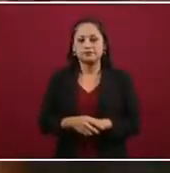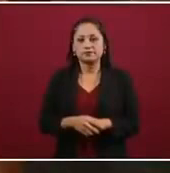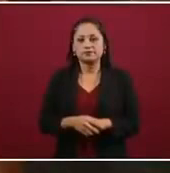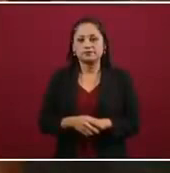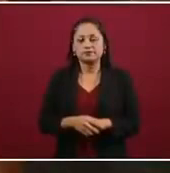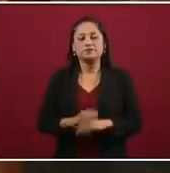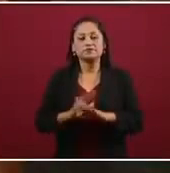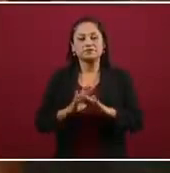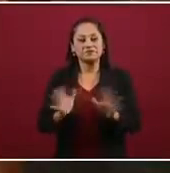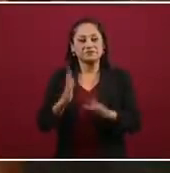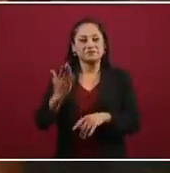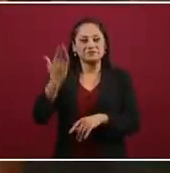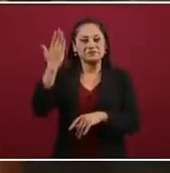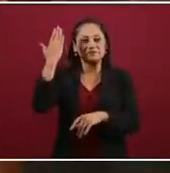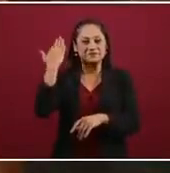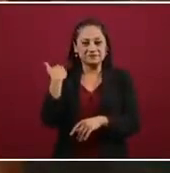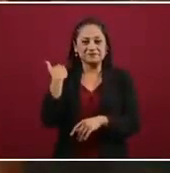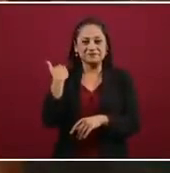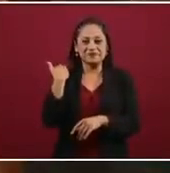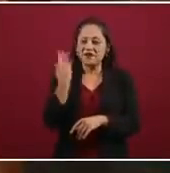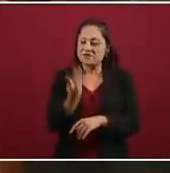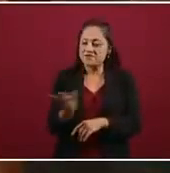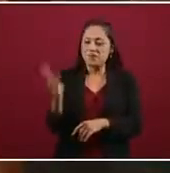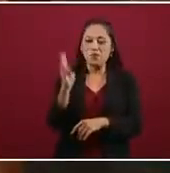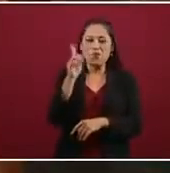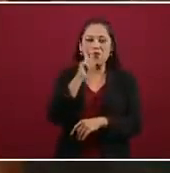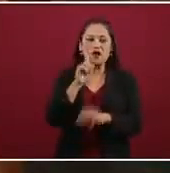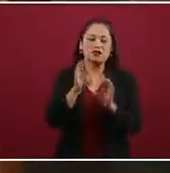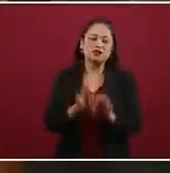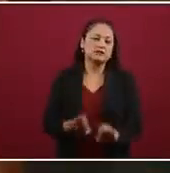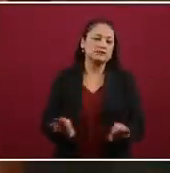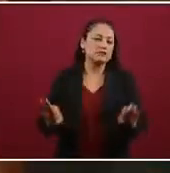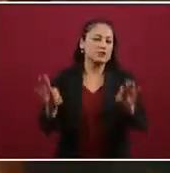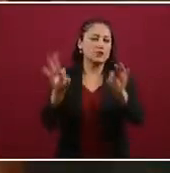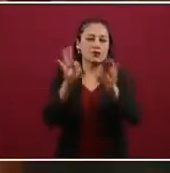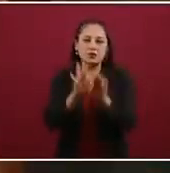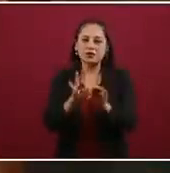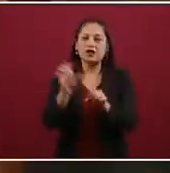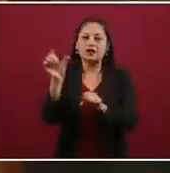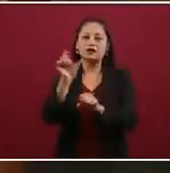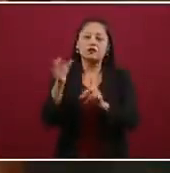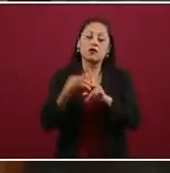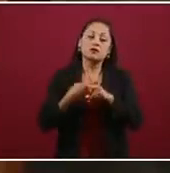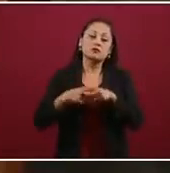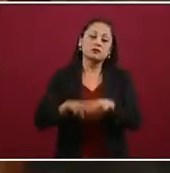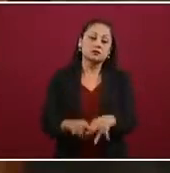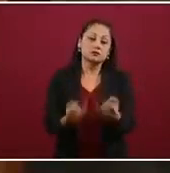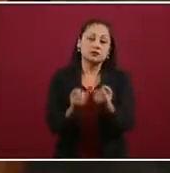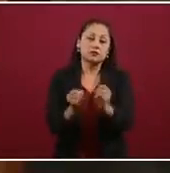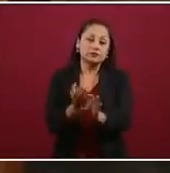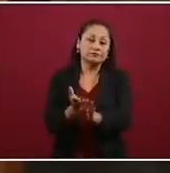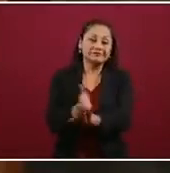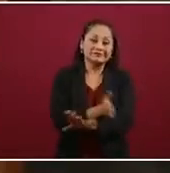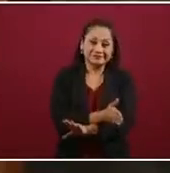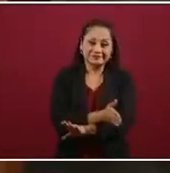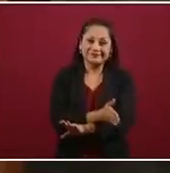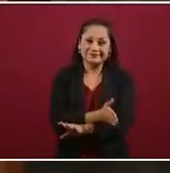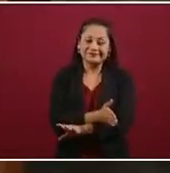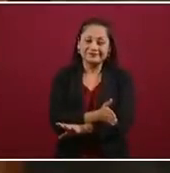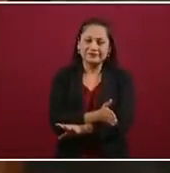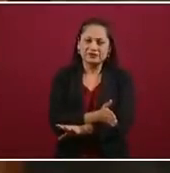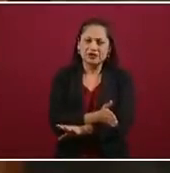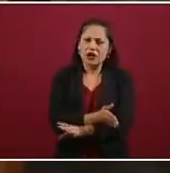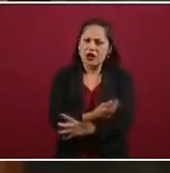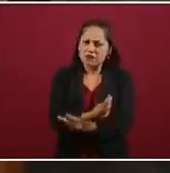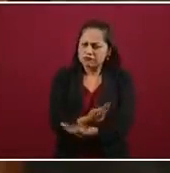Ya se mencionaba esta importancia de las mujeres en el previo al movimiento de independencia, en el cual muchas de